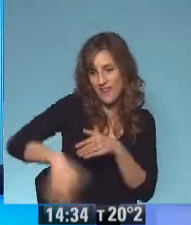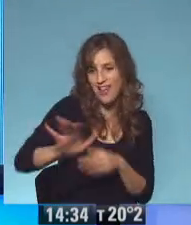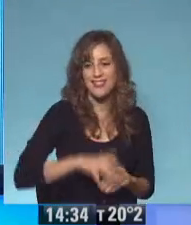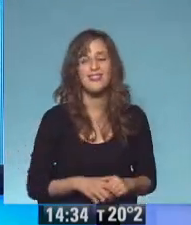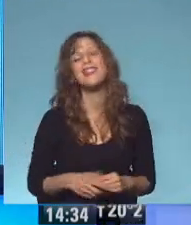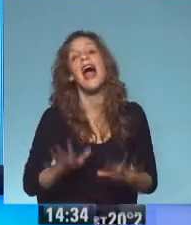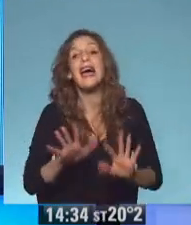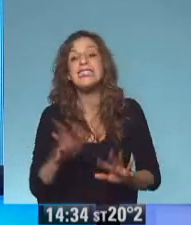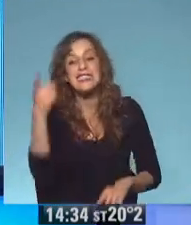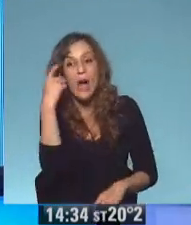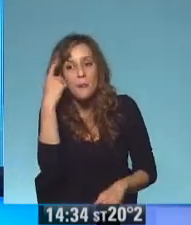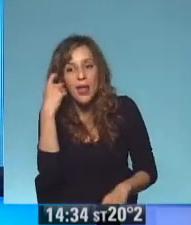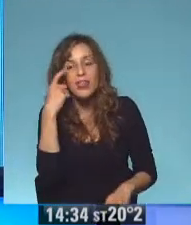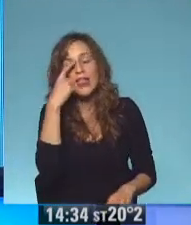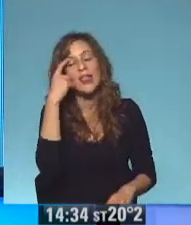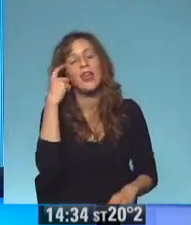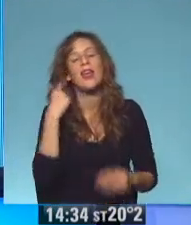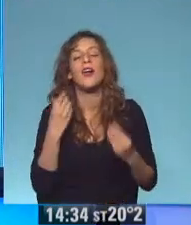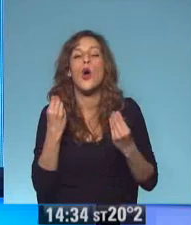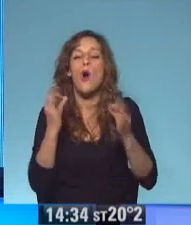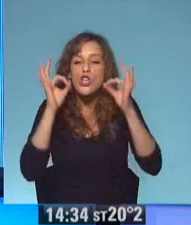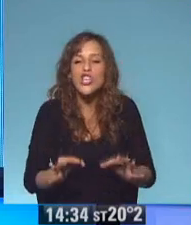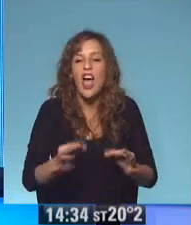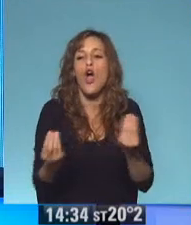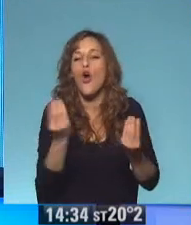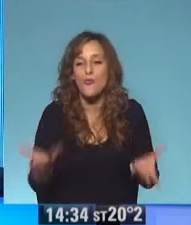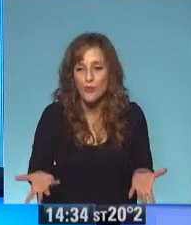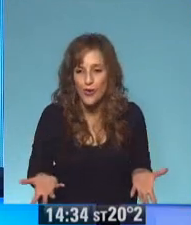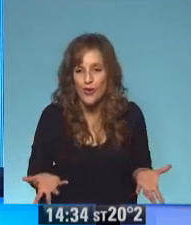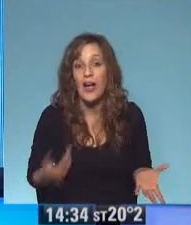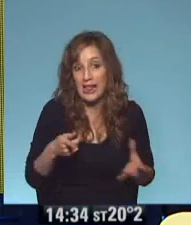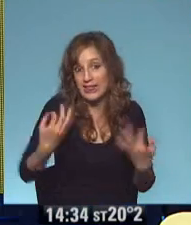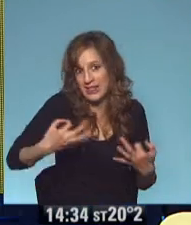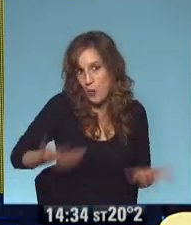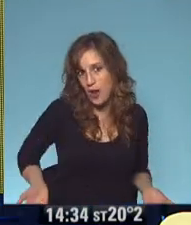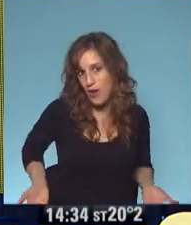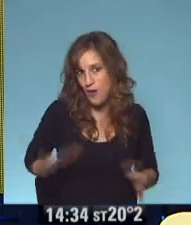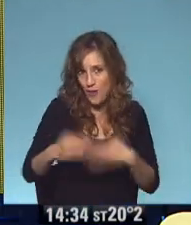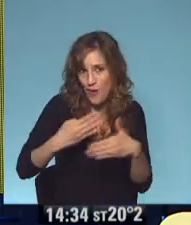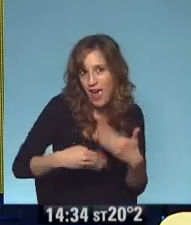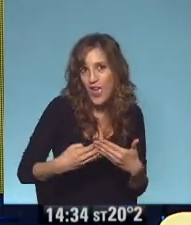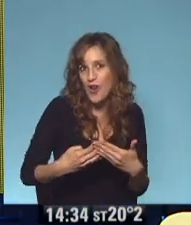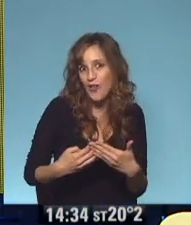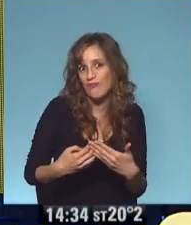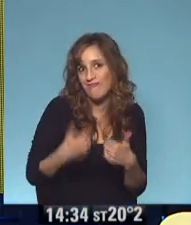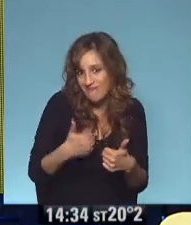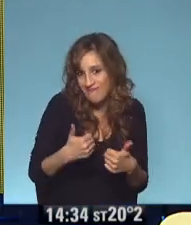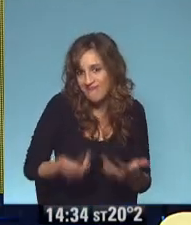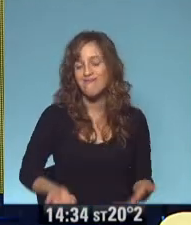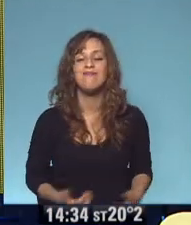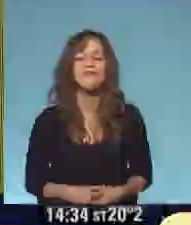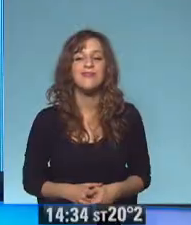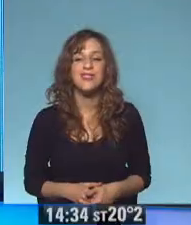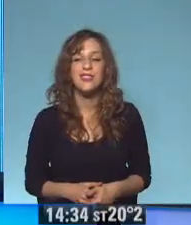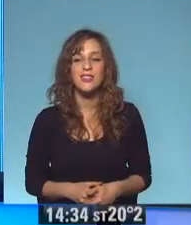ubicarnos. Sí. ¿Sí? Para llegar a un mismo lugar. Y el lugar hay que marcarlo. Lo marcas así, ¿no? Como con una X. Bueno. Así. Recomendación. Depende de dónde lo hayas